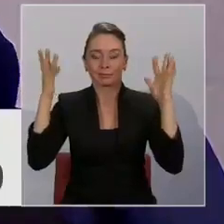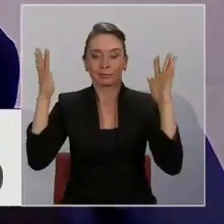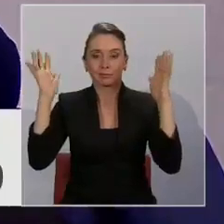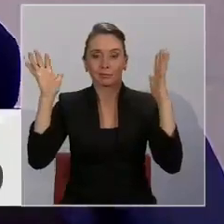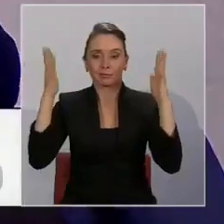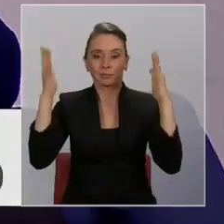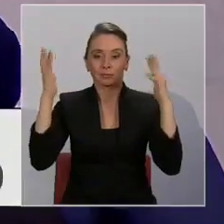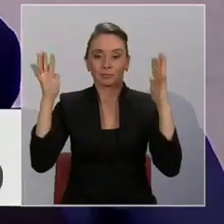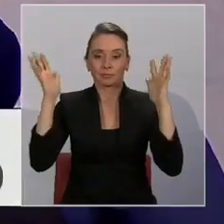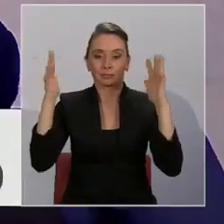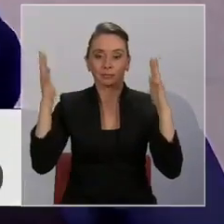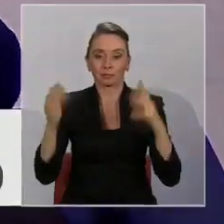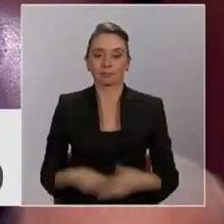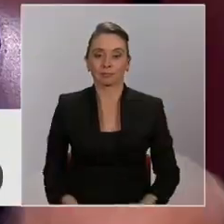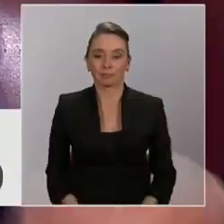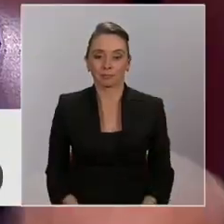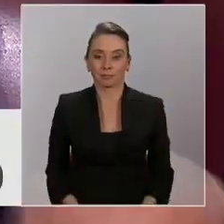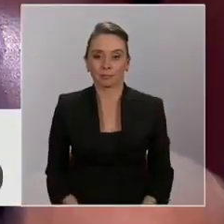¡Gracias!